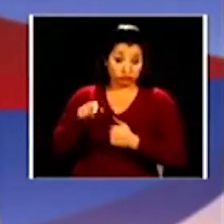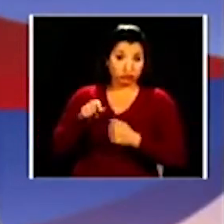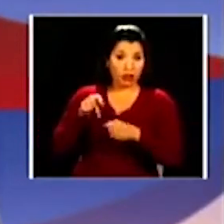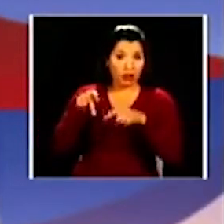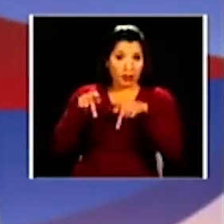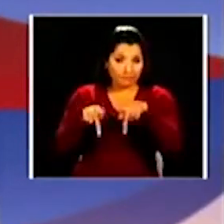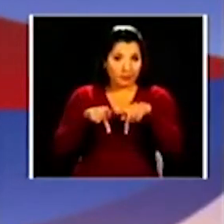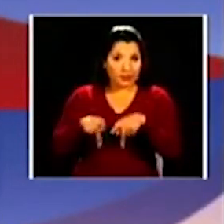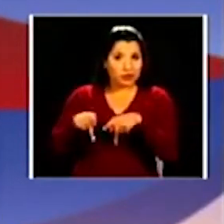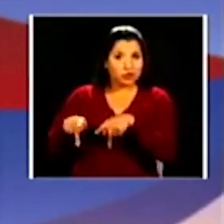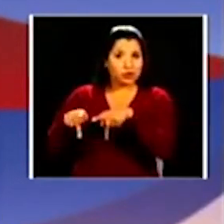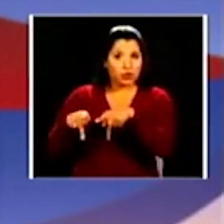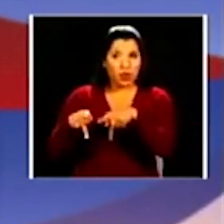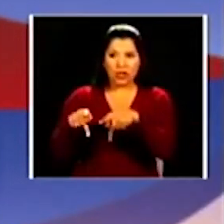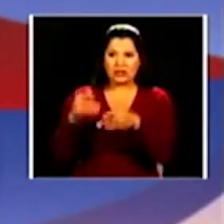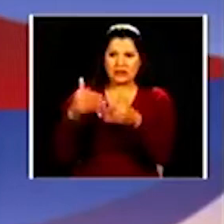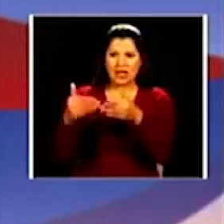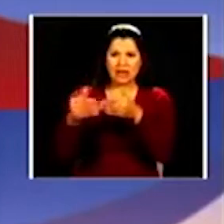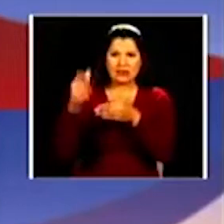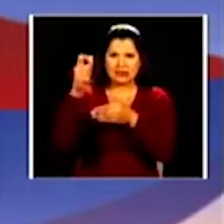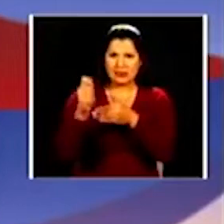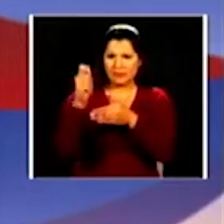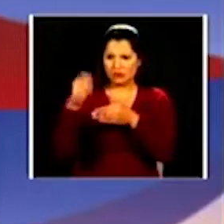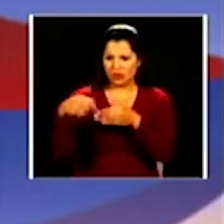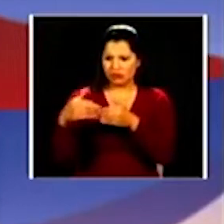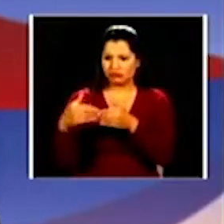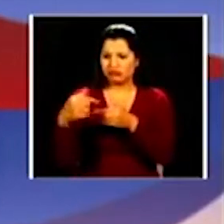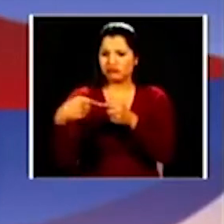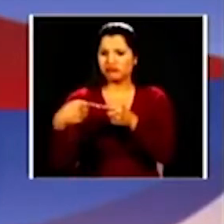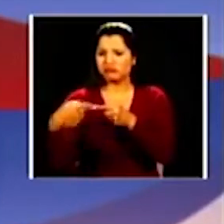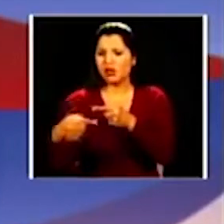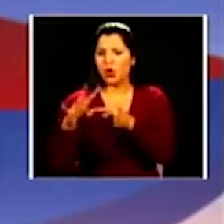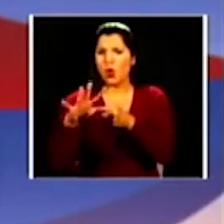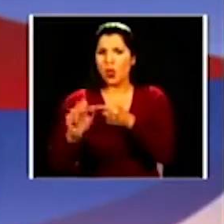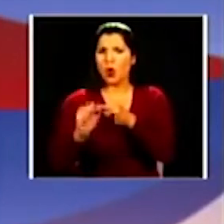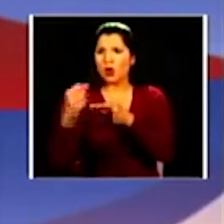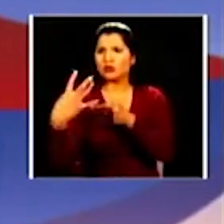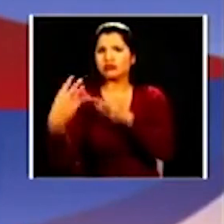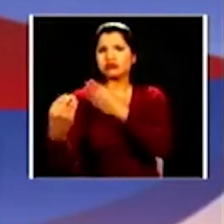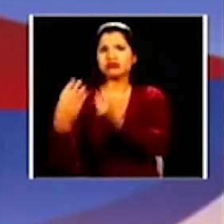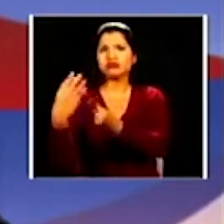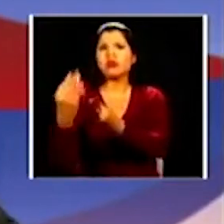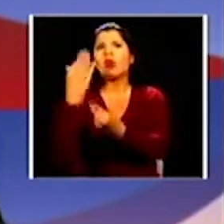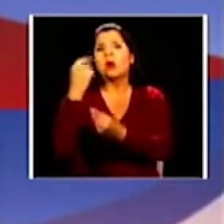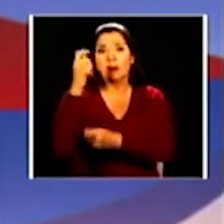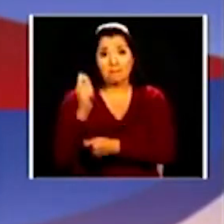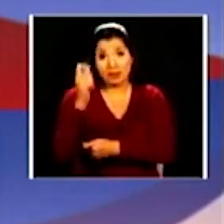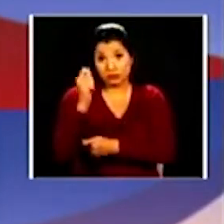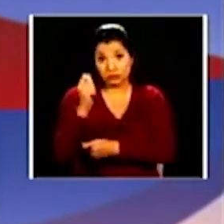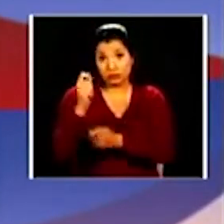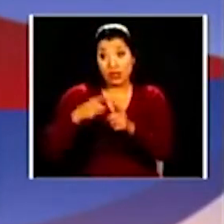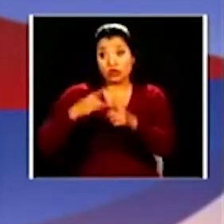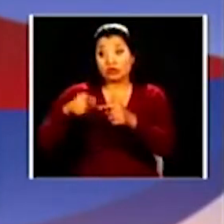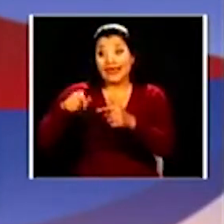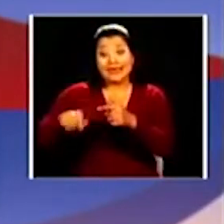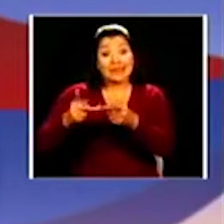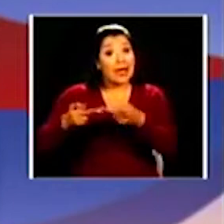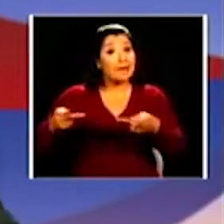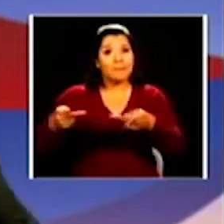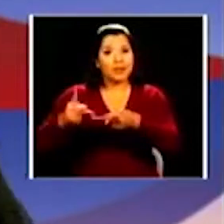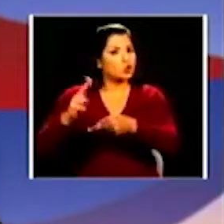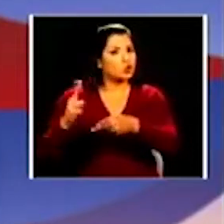a pensionarse en los próximos 4 años y que generaría también una reducción importante también en el